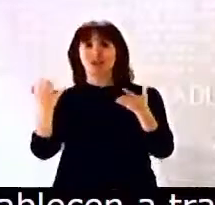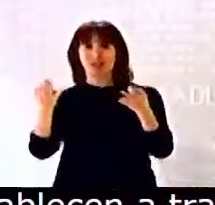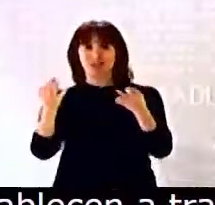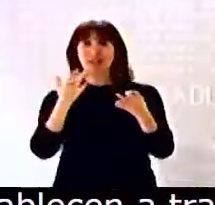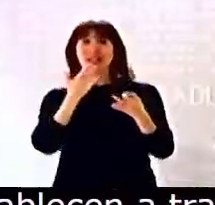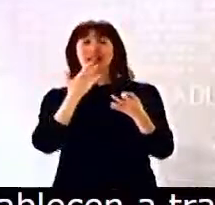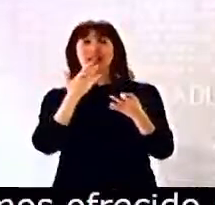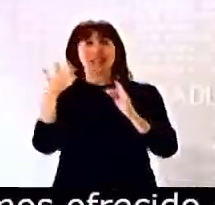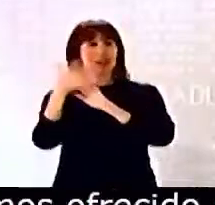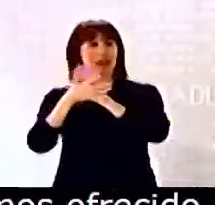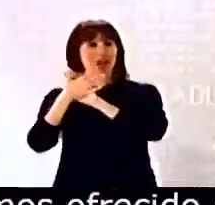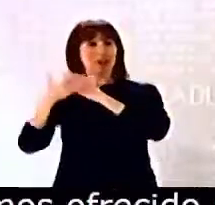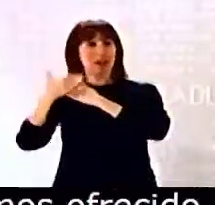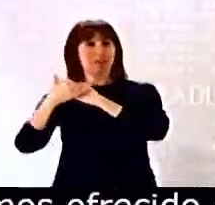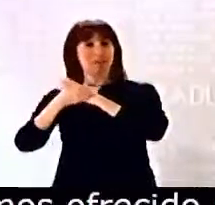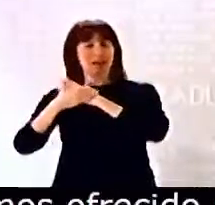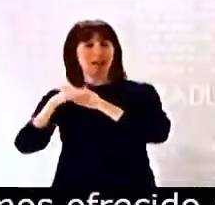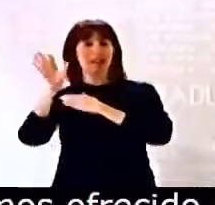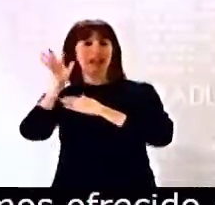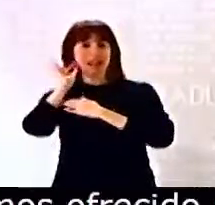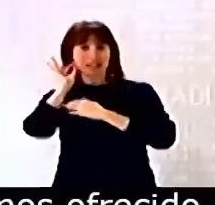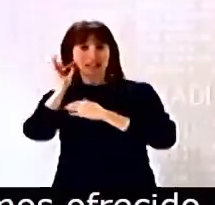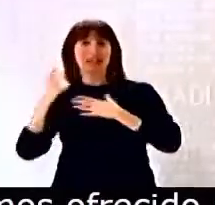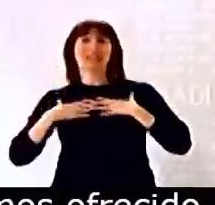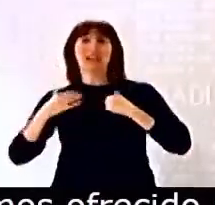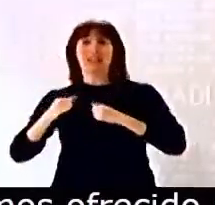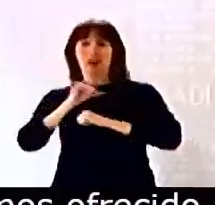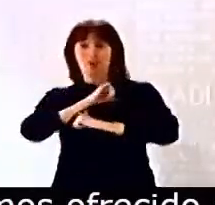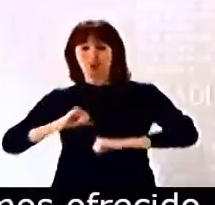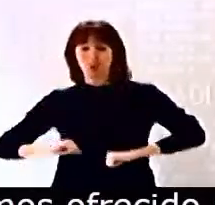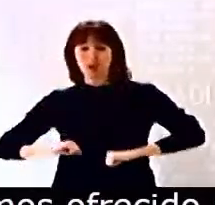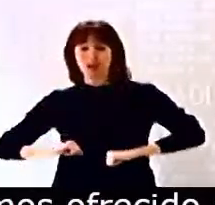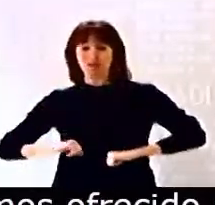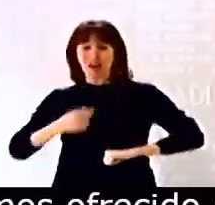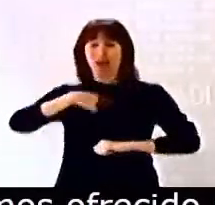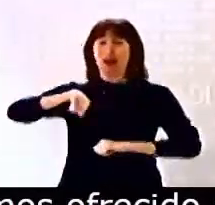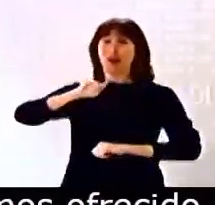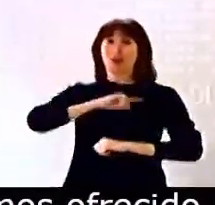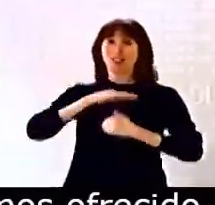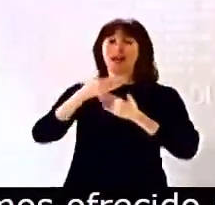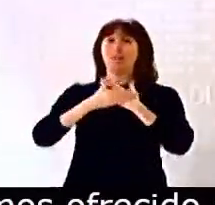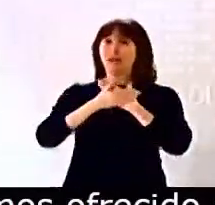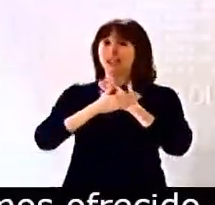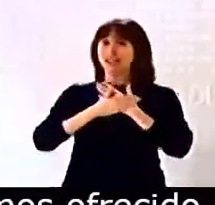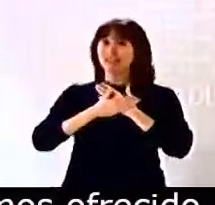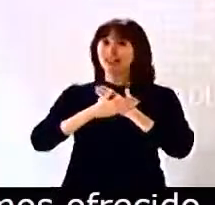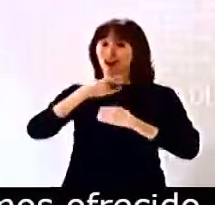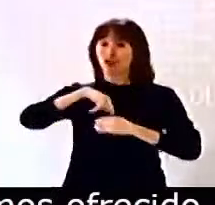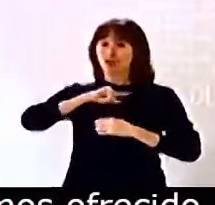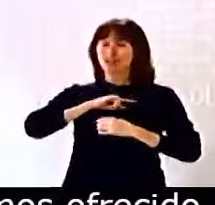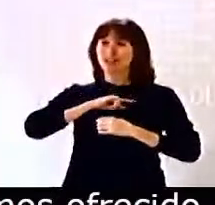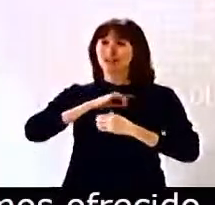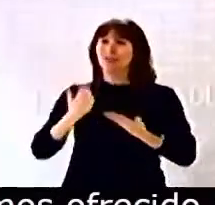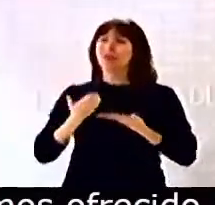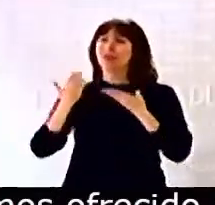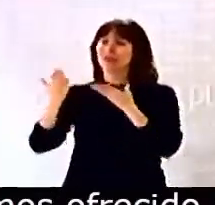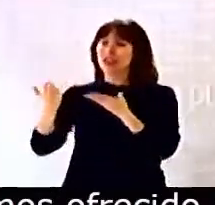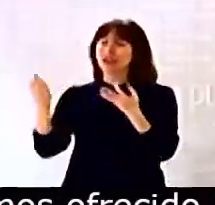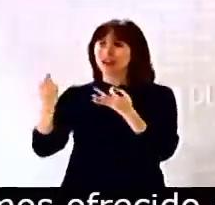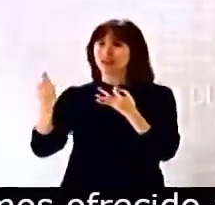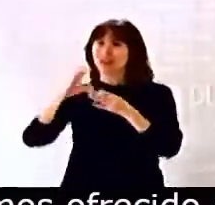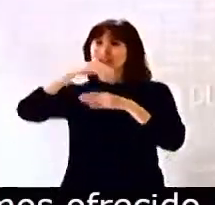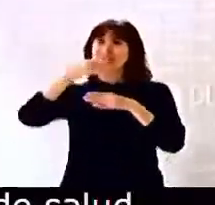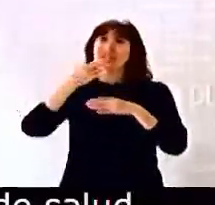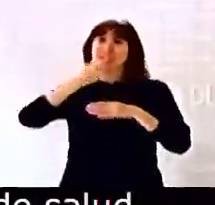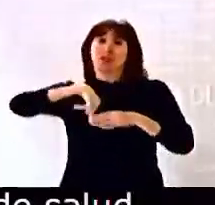hable con la ministra de Sanidad portuguesa, nuestra ministra de Sanidad le ofrezca la posibilidad, dentro de